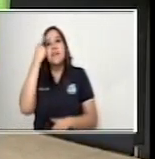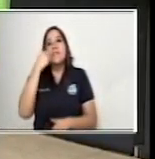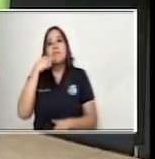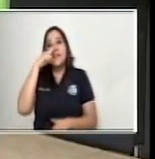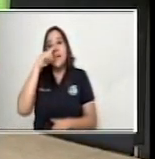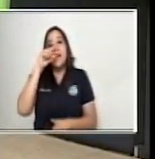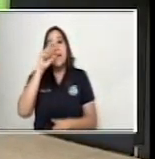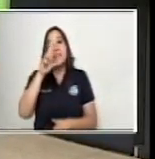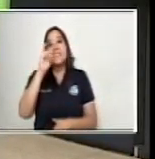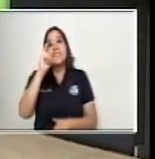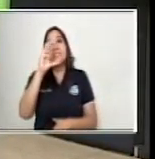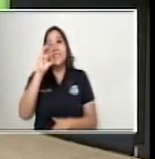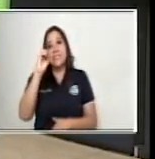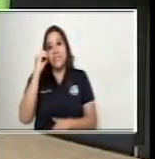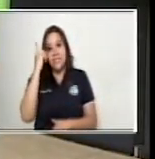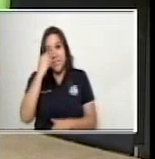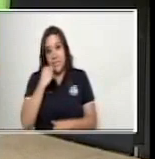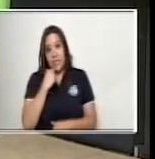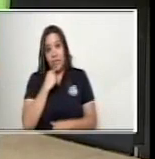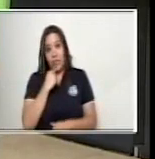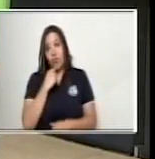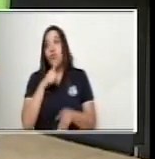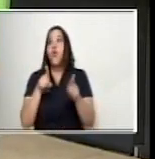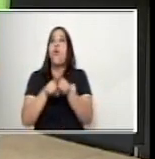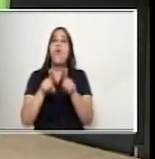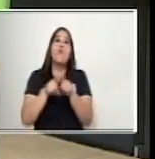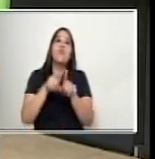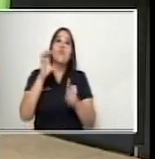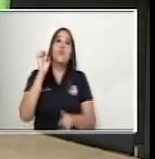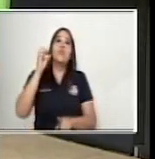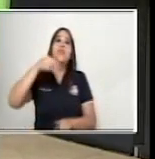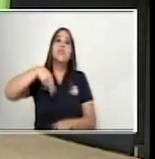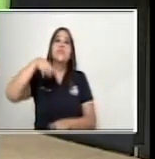que se encuentran dentro del estómago.